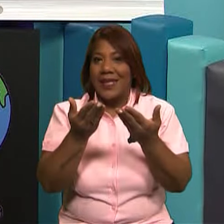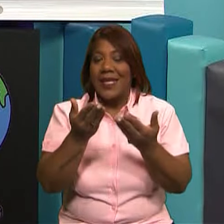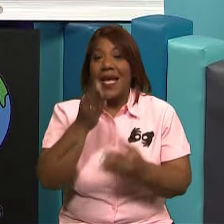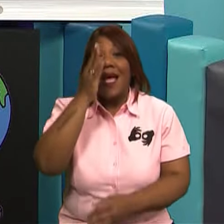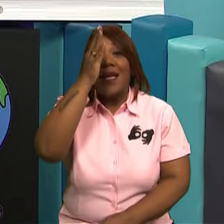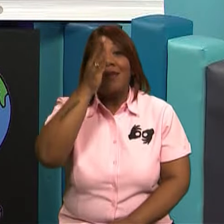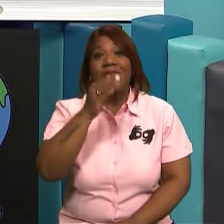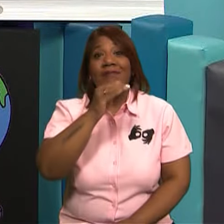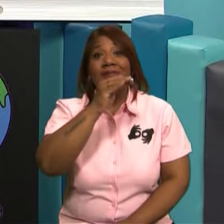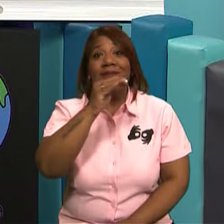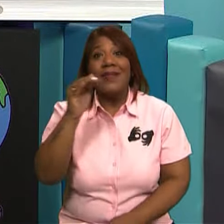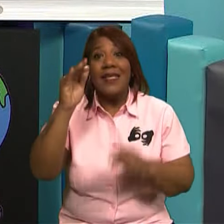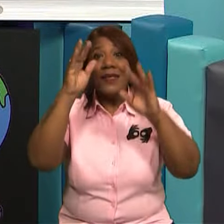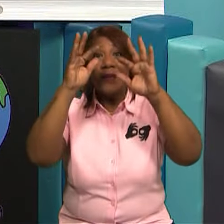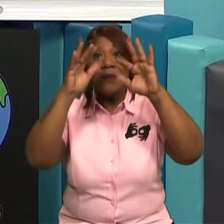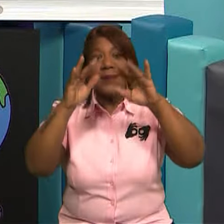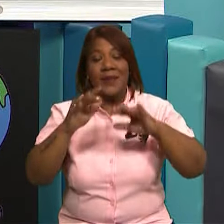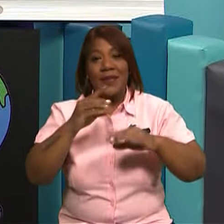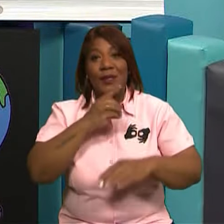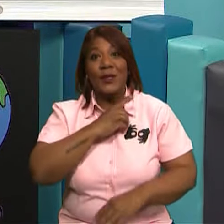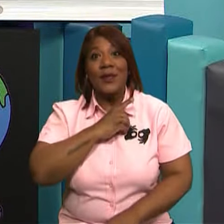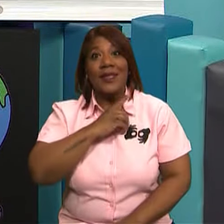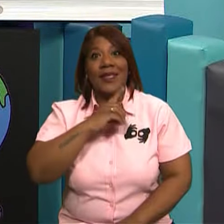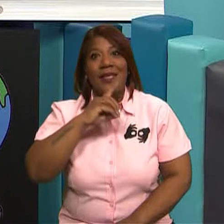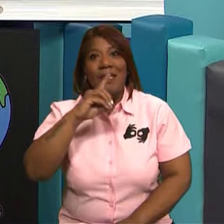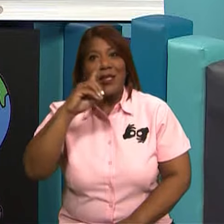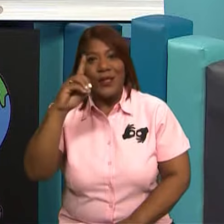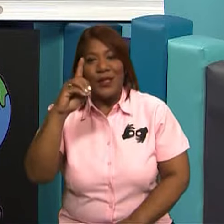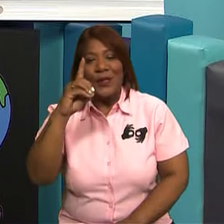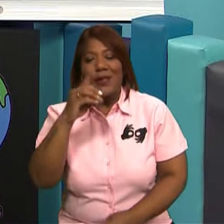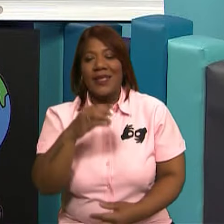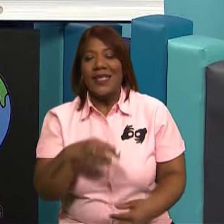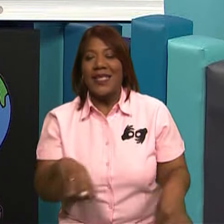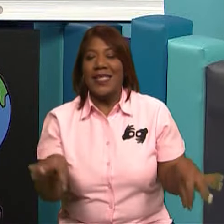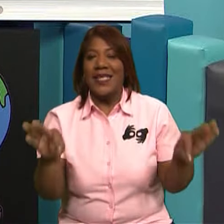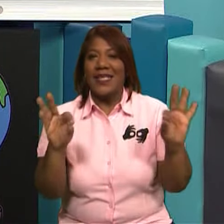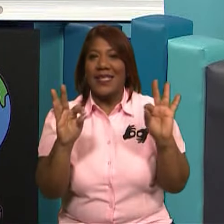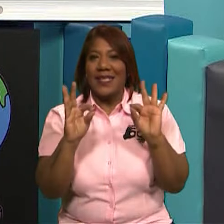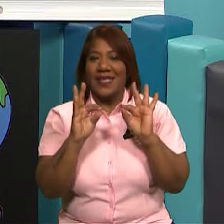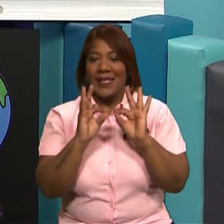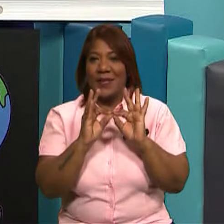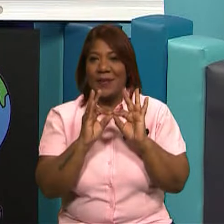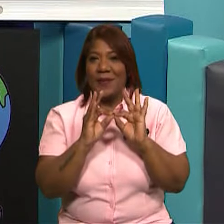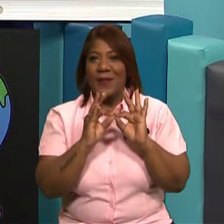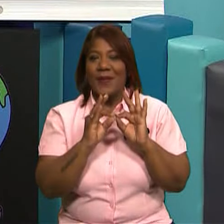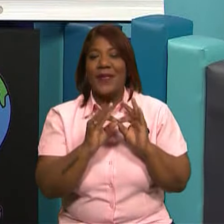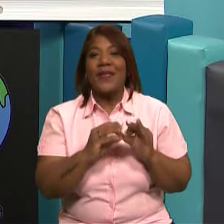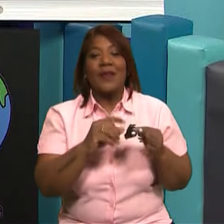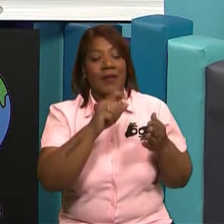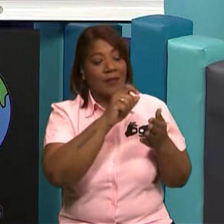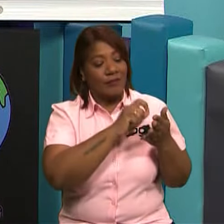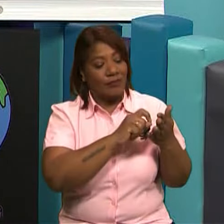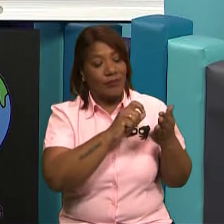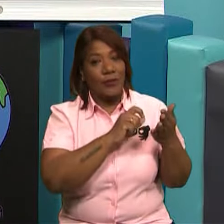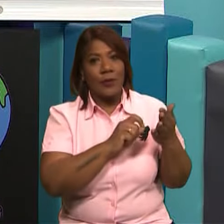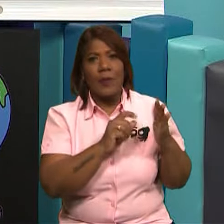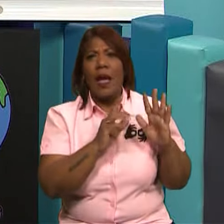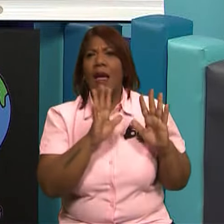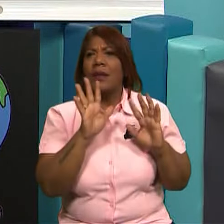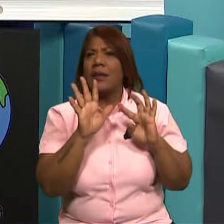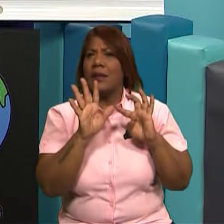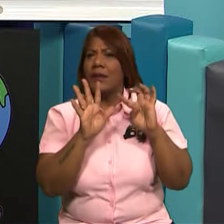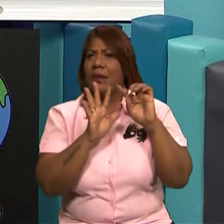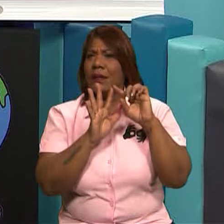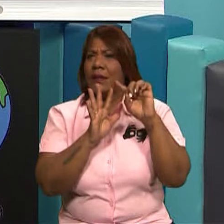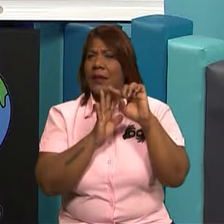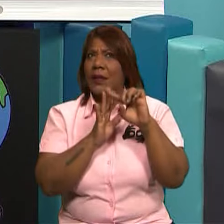que sientas que has recibido y al finalizar tu lista puedes escribir en grande la palabra gracias y decorarla como